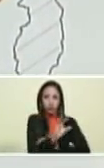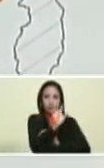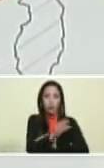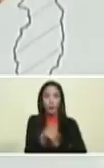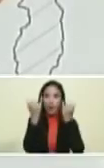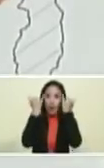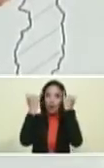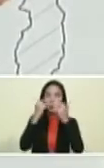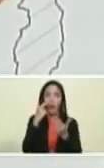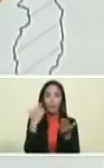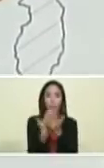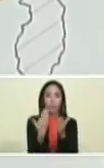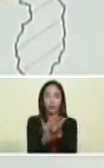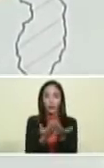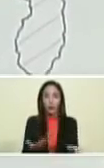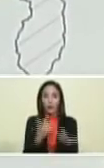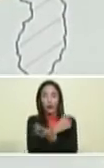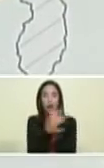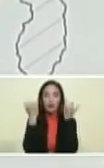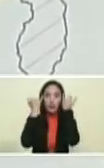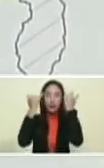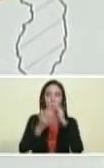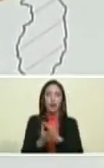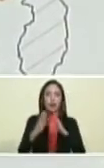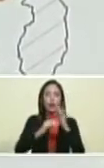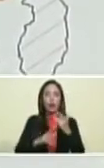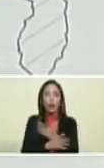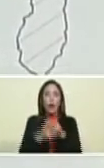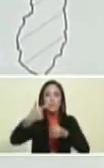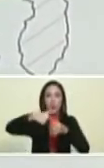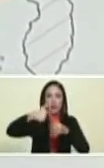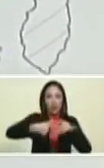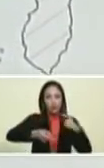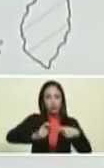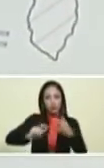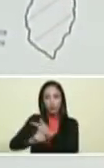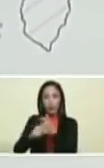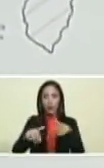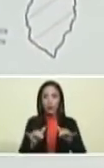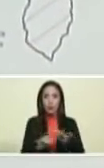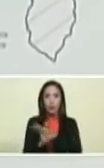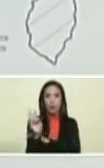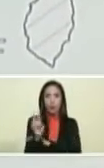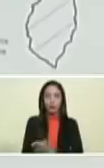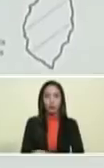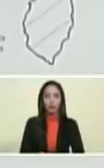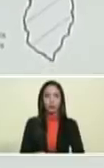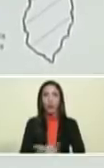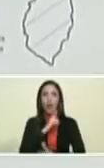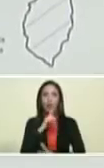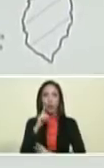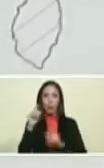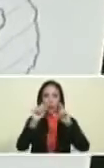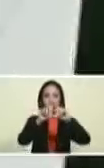Estrategia para la prueba piloto de la nueva política de subsidio de combustible al mercado nacional. Tiene un buen título.